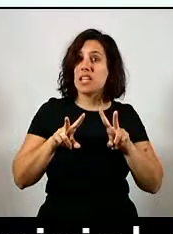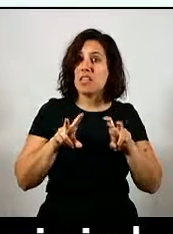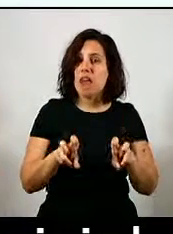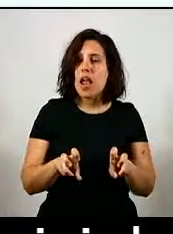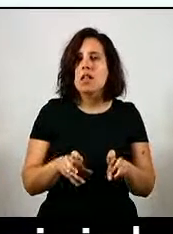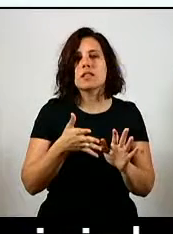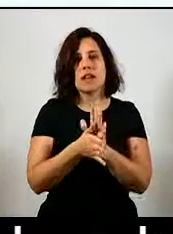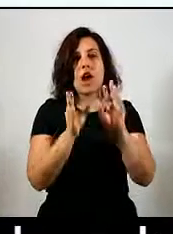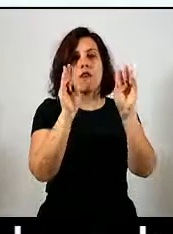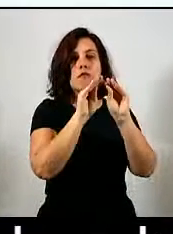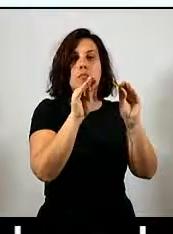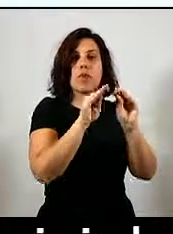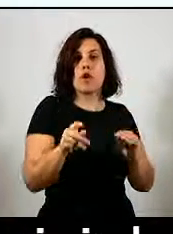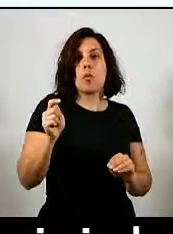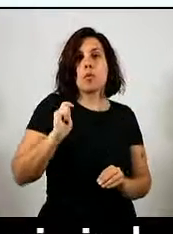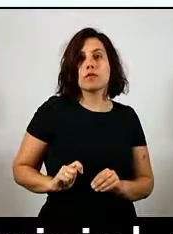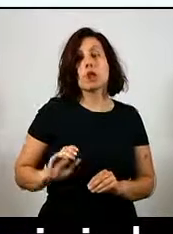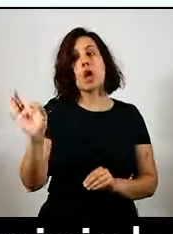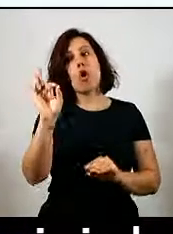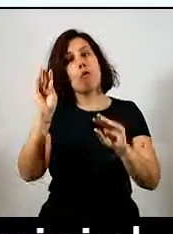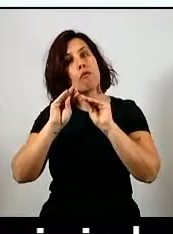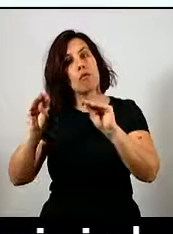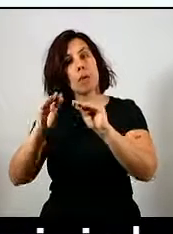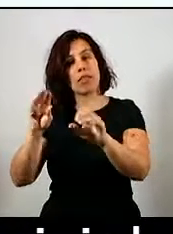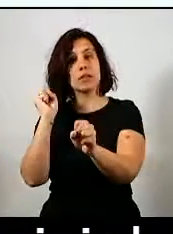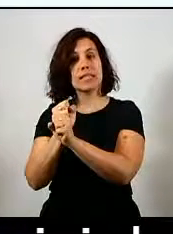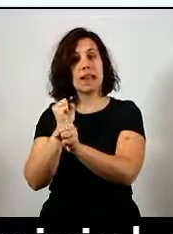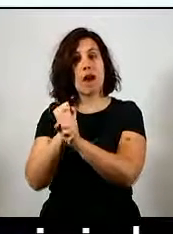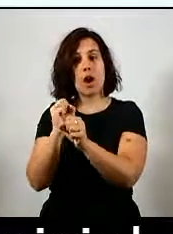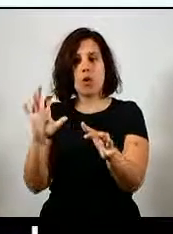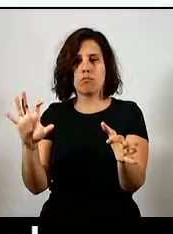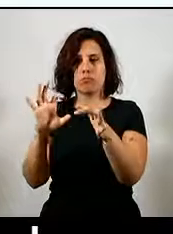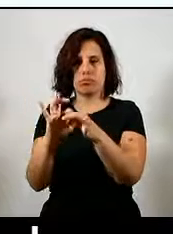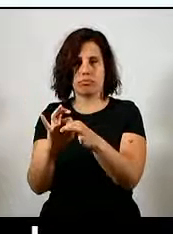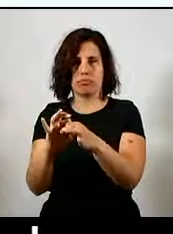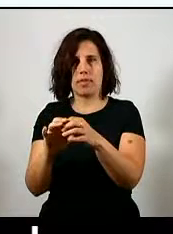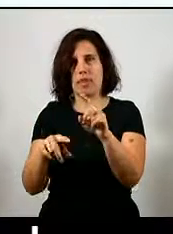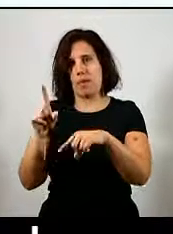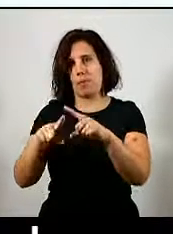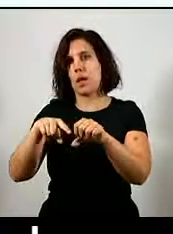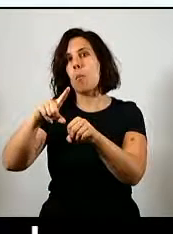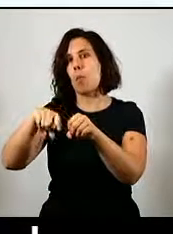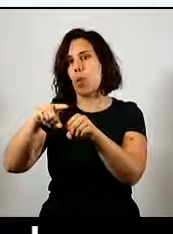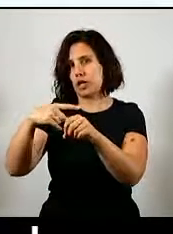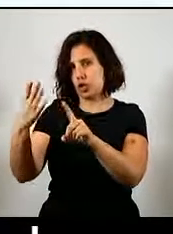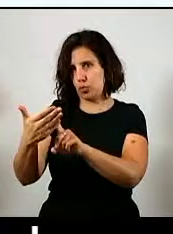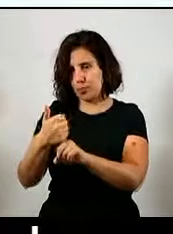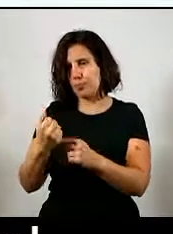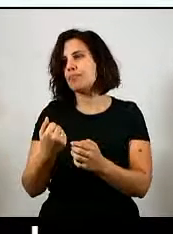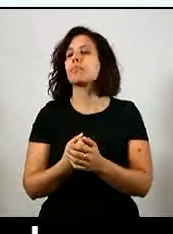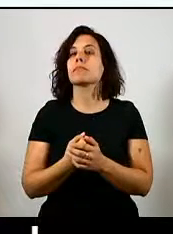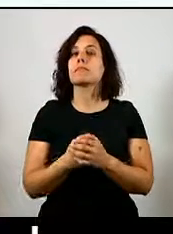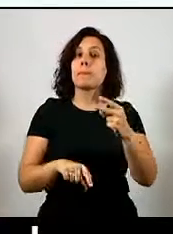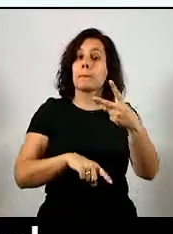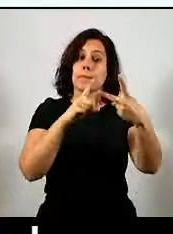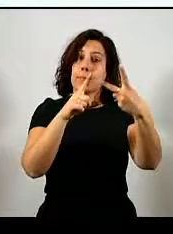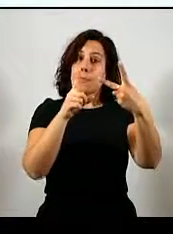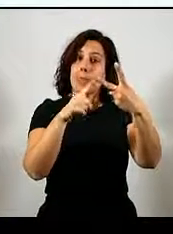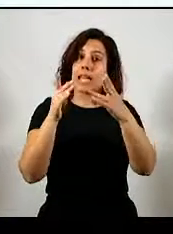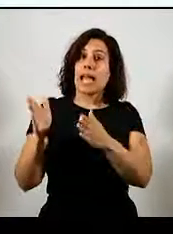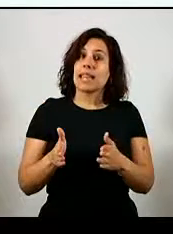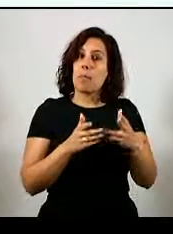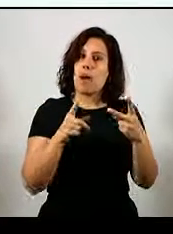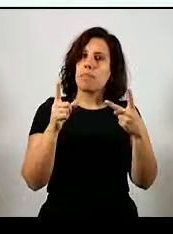profesional o formación en el trabajo relacionada con la ocupación a desempeñar. Una segunda etapa de formación